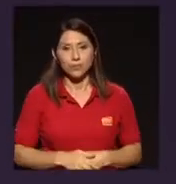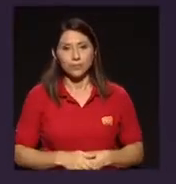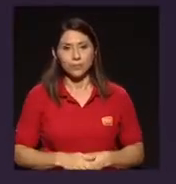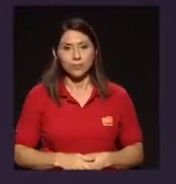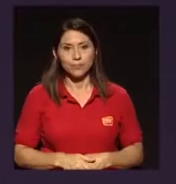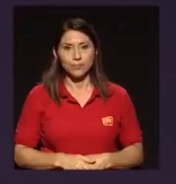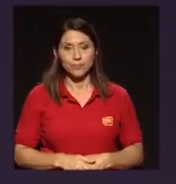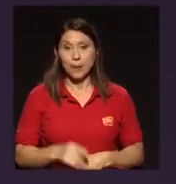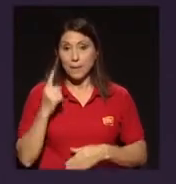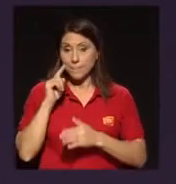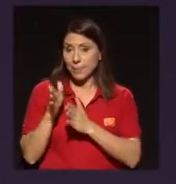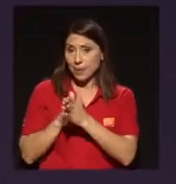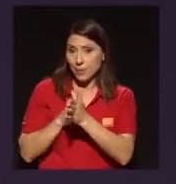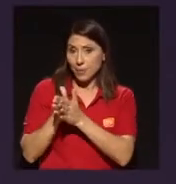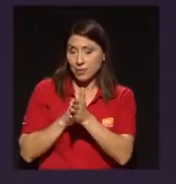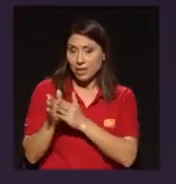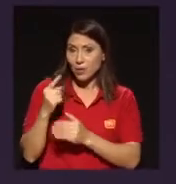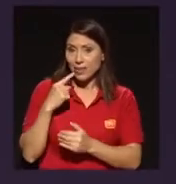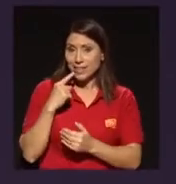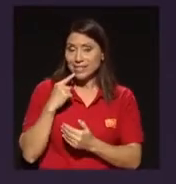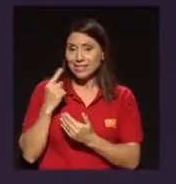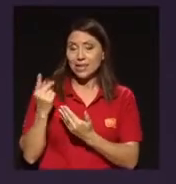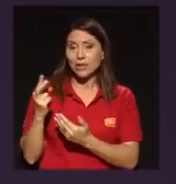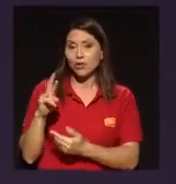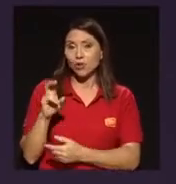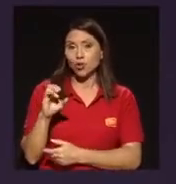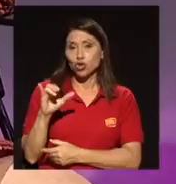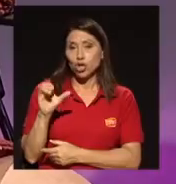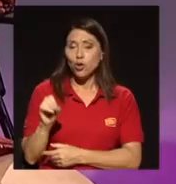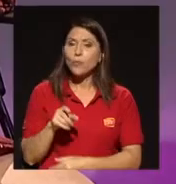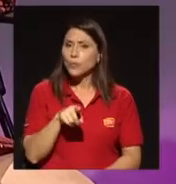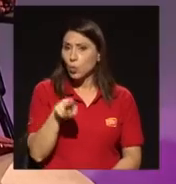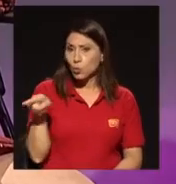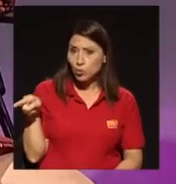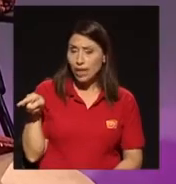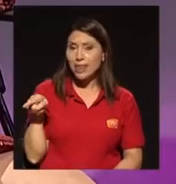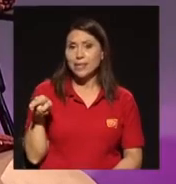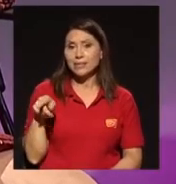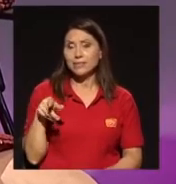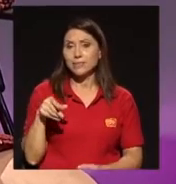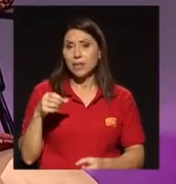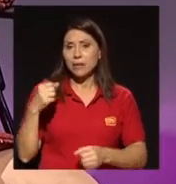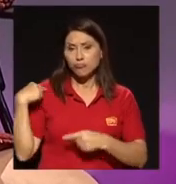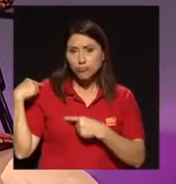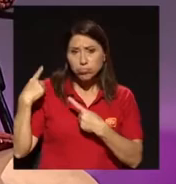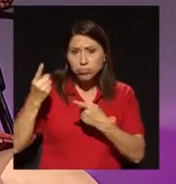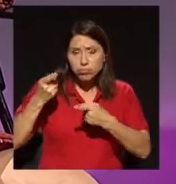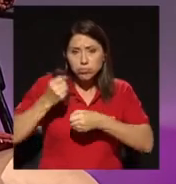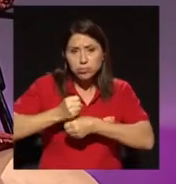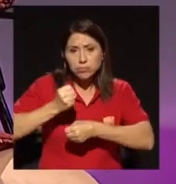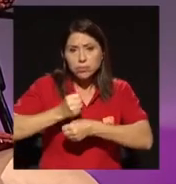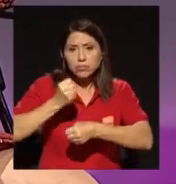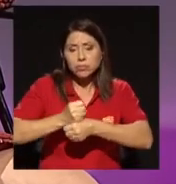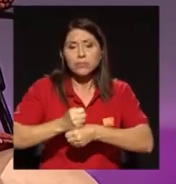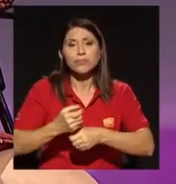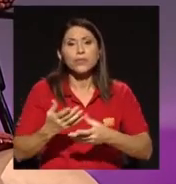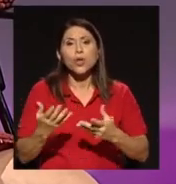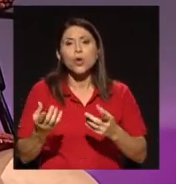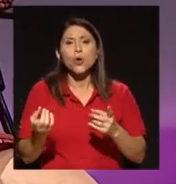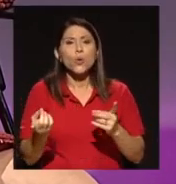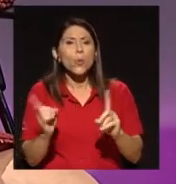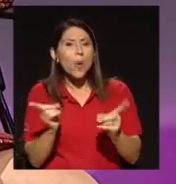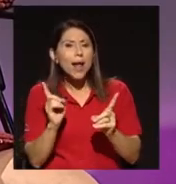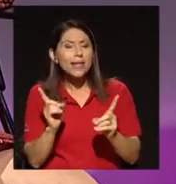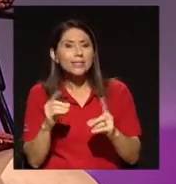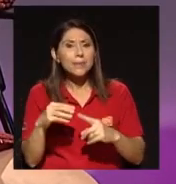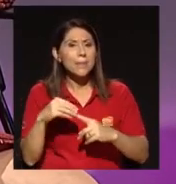para aprovechar eso uh-huh. que dice Rocío, ustedes desde el accionar que han tenido, ¿cuáles pueden considerar que han